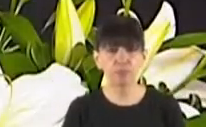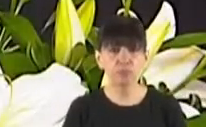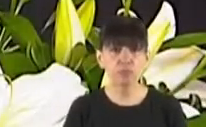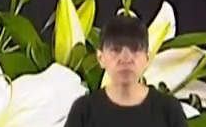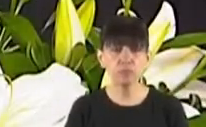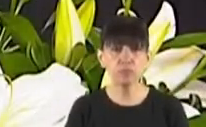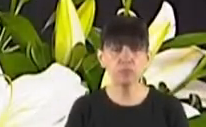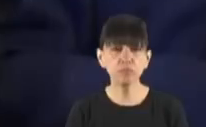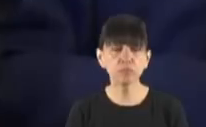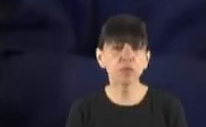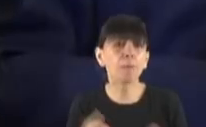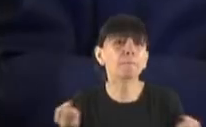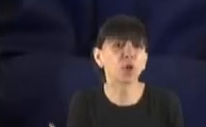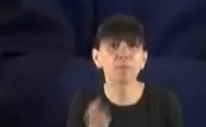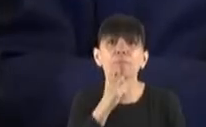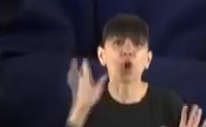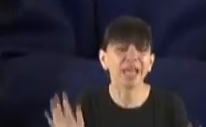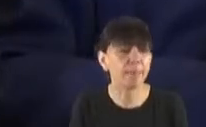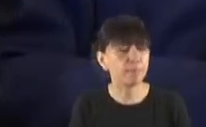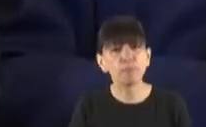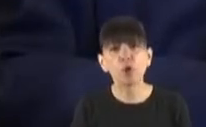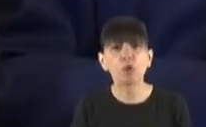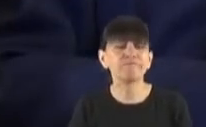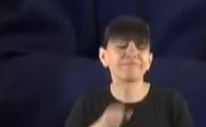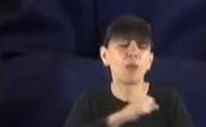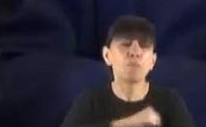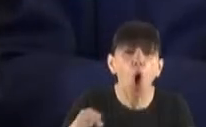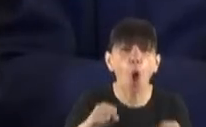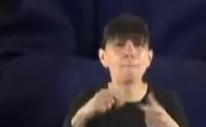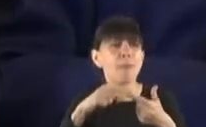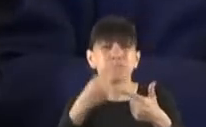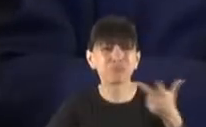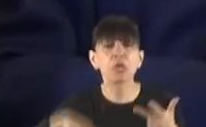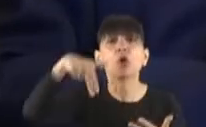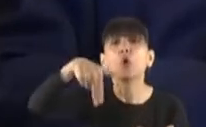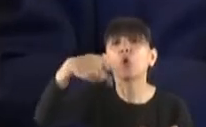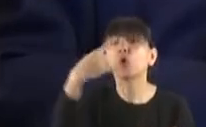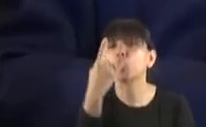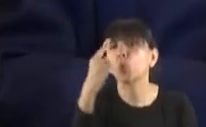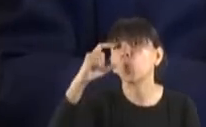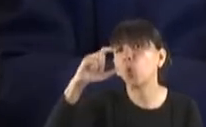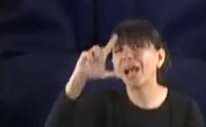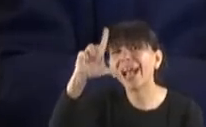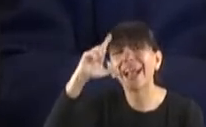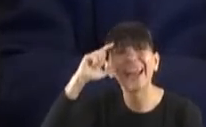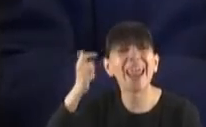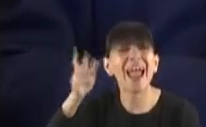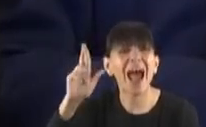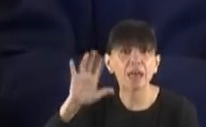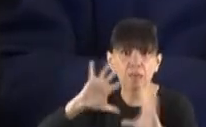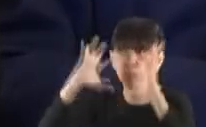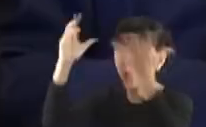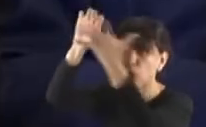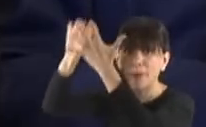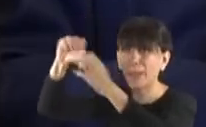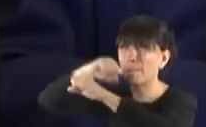Porque un arma nuclear detonada en cualquier lugar del planeta, no solo tiene